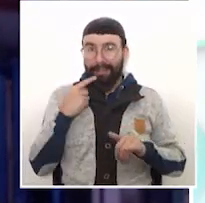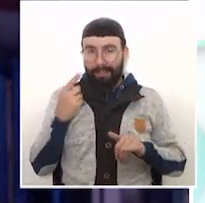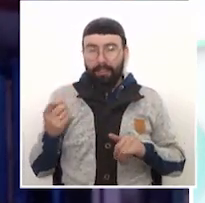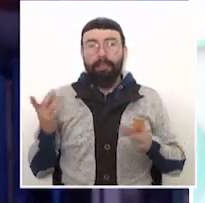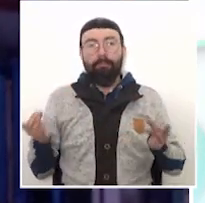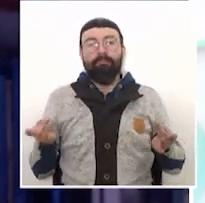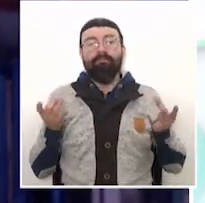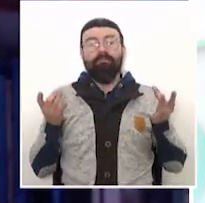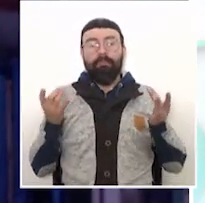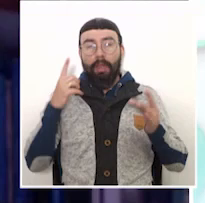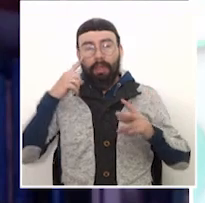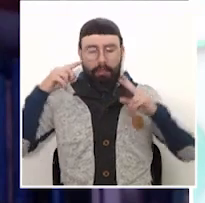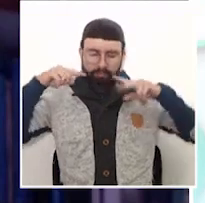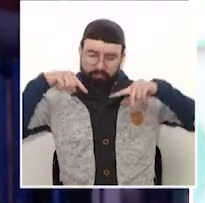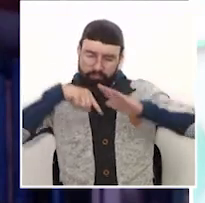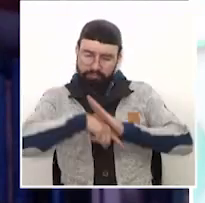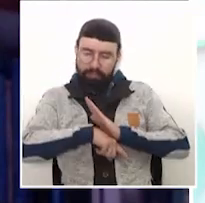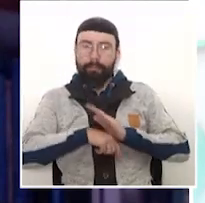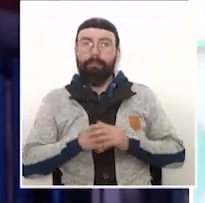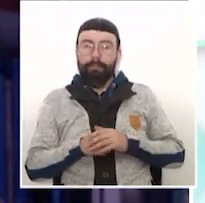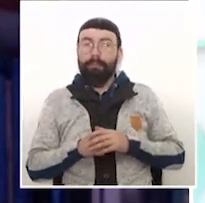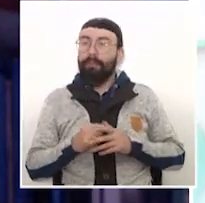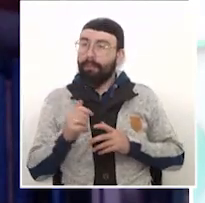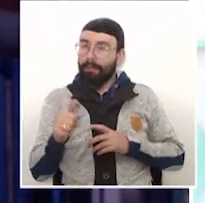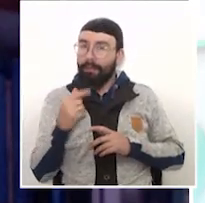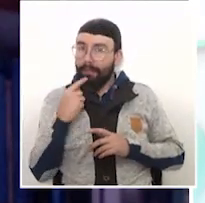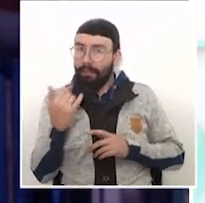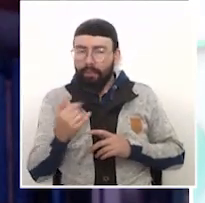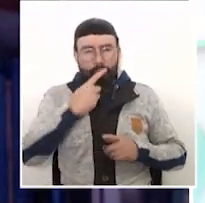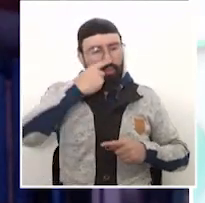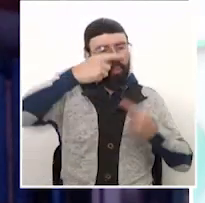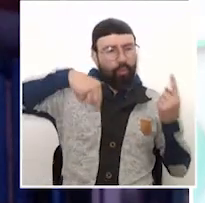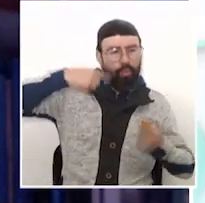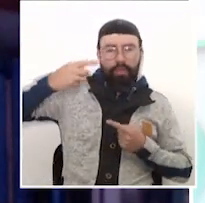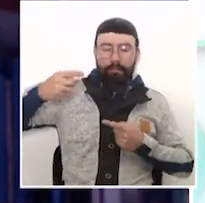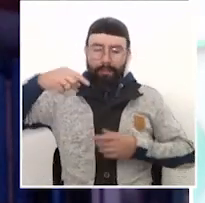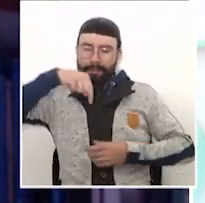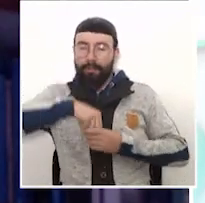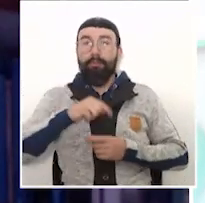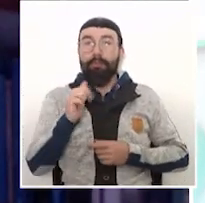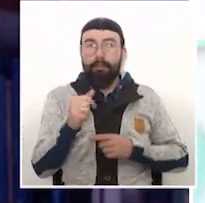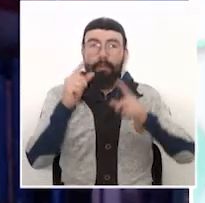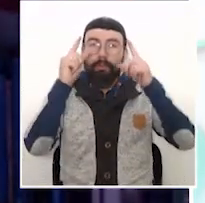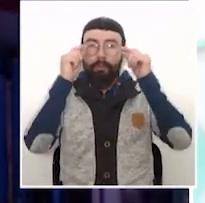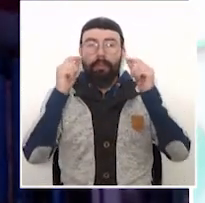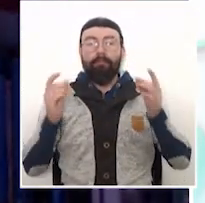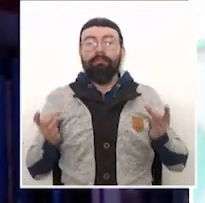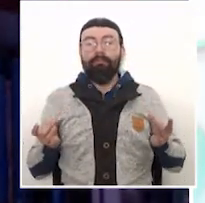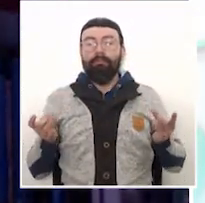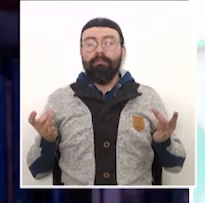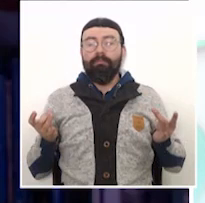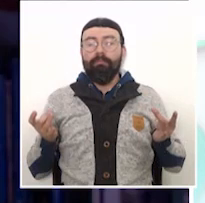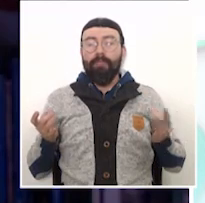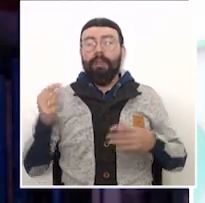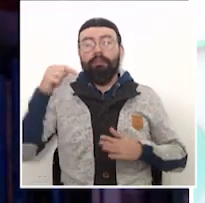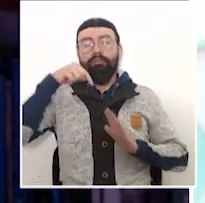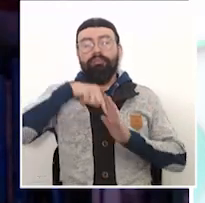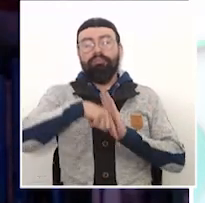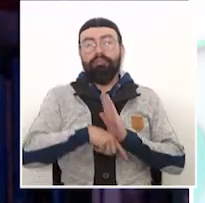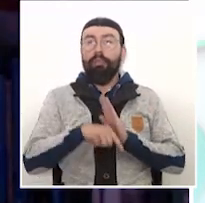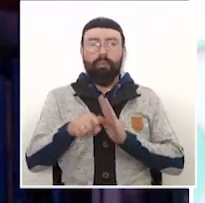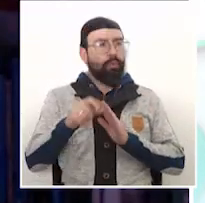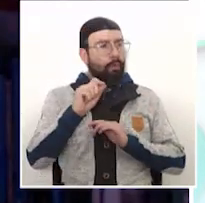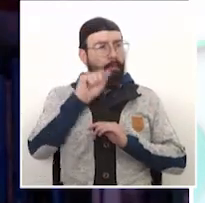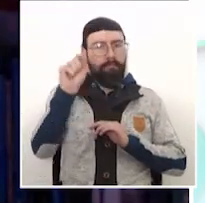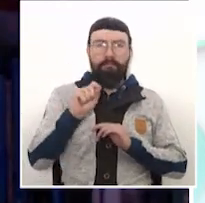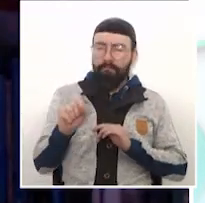hacia adentro. Lo que llaman Mafalda turismo interior, que es gratis. Entonces cierras tus ojos, vas hacia adentro y ahí te haces, en esa meditación te haces esas